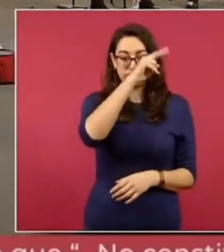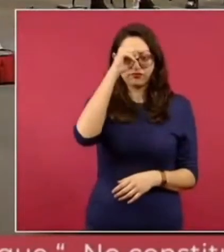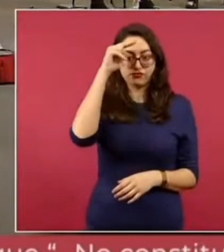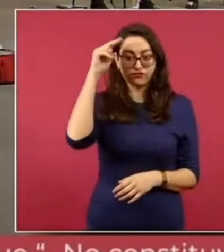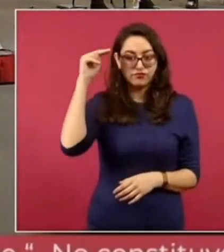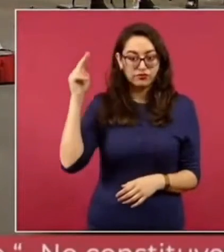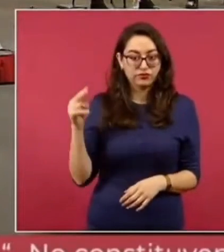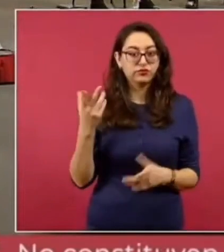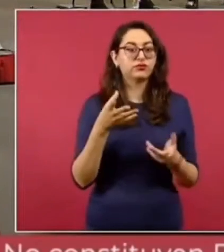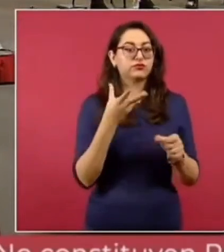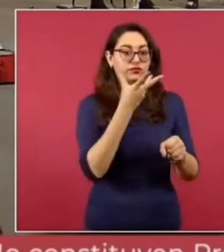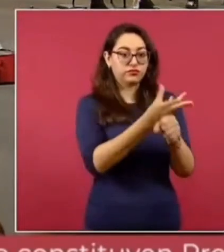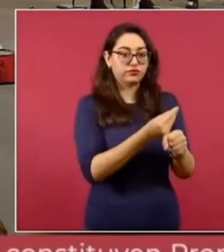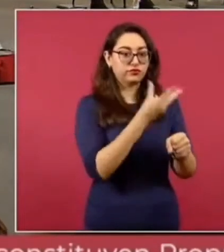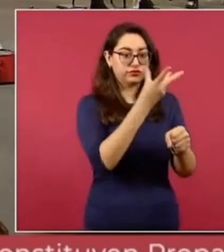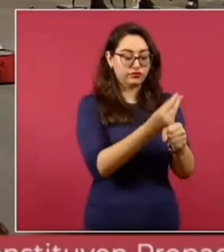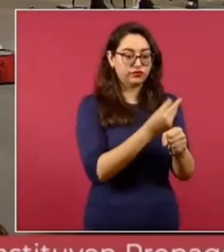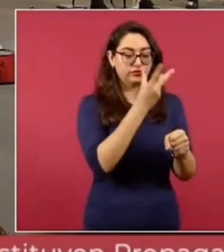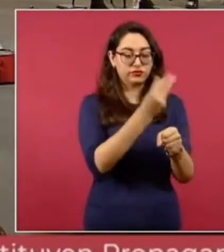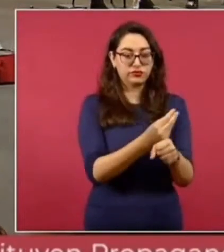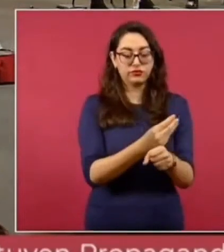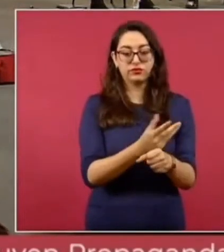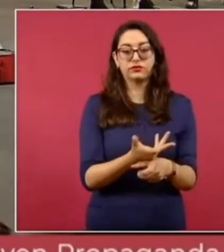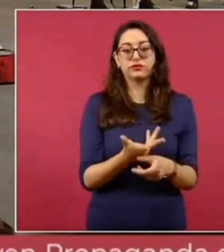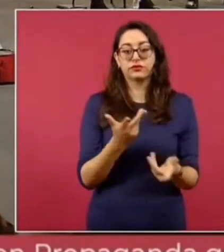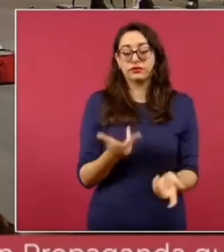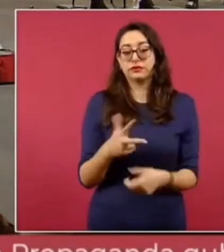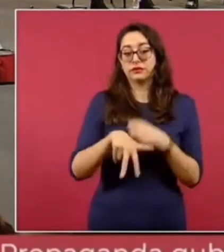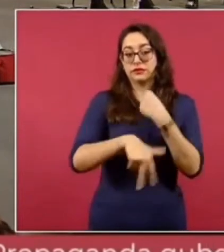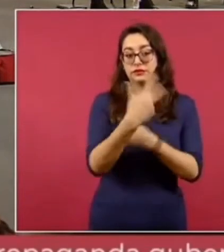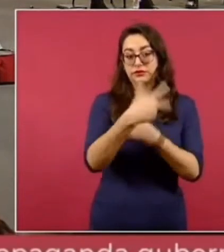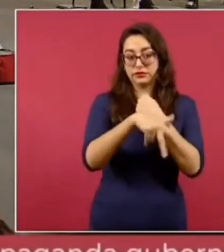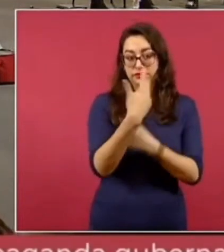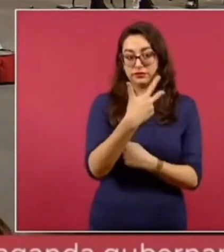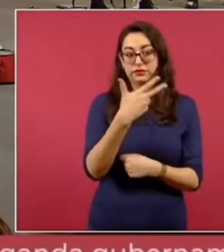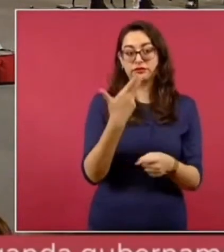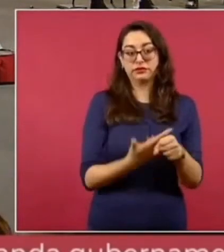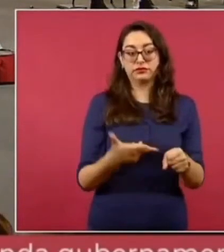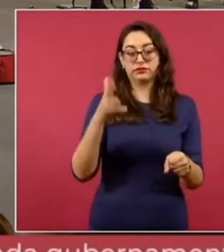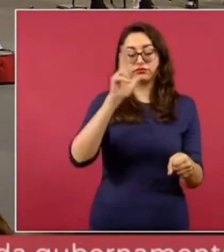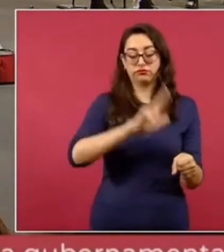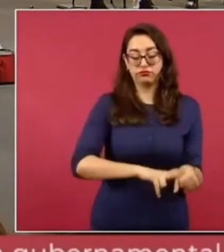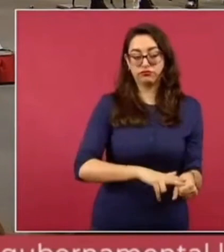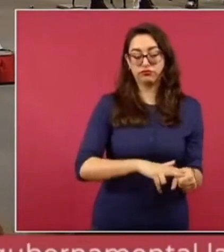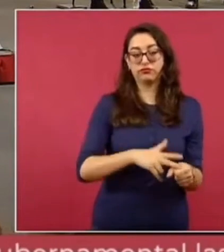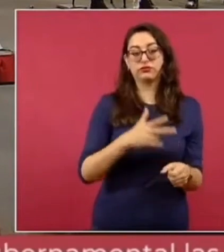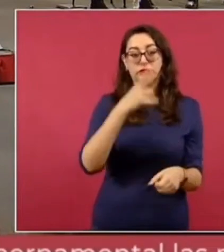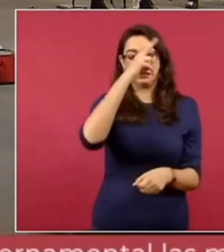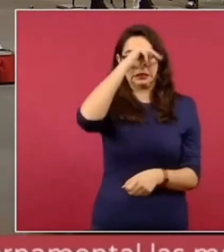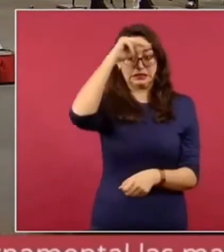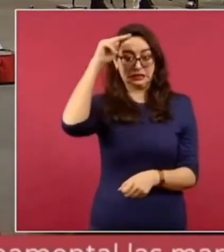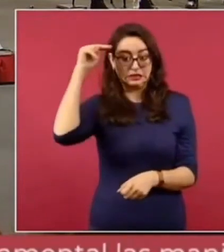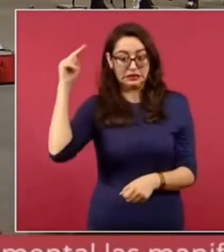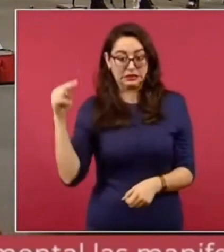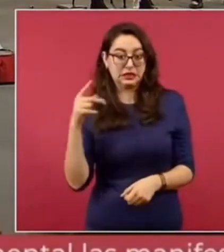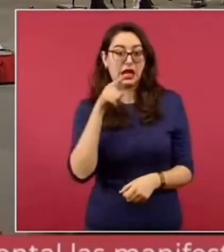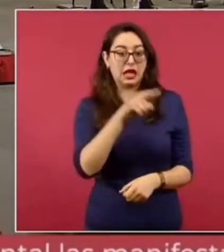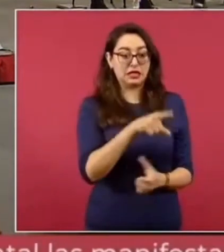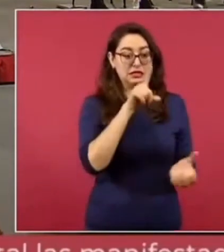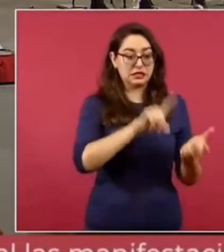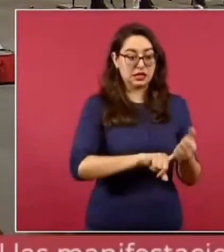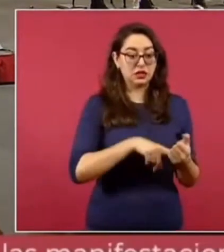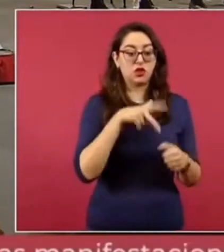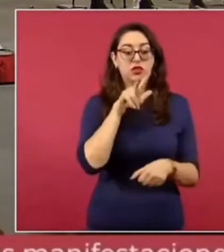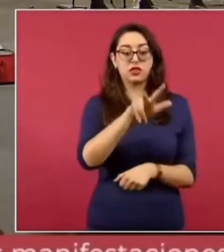reportar algunos datos por estado de los 13 hospitales y las 292 unidades de salud. En las farmacias y almacenes se han hecho 18 acciones